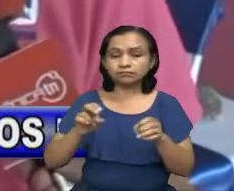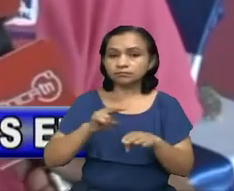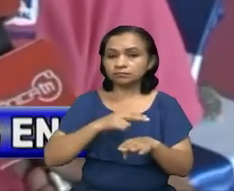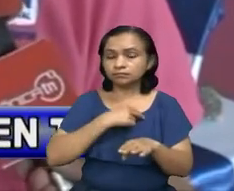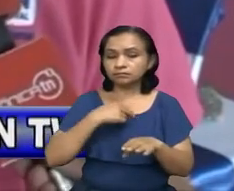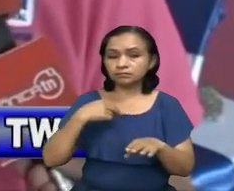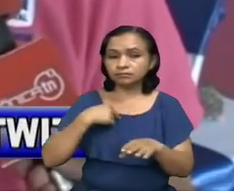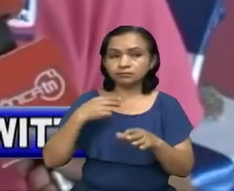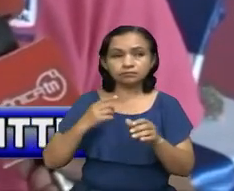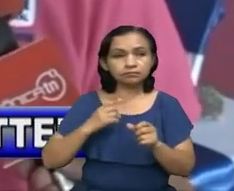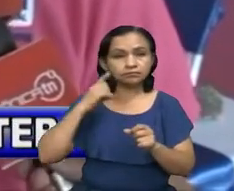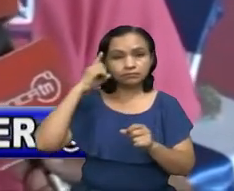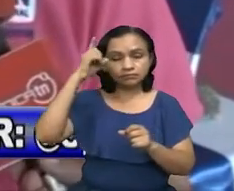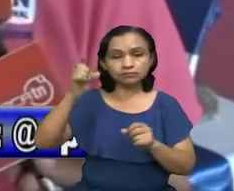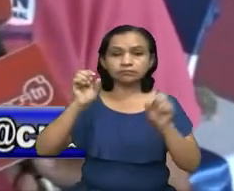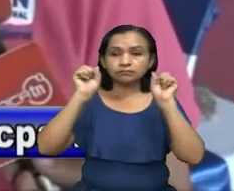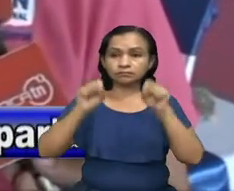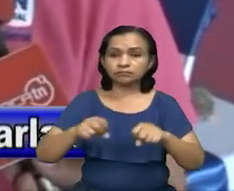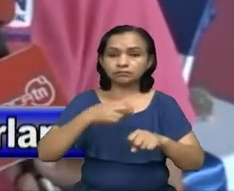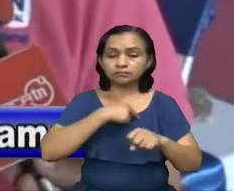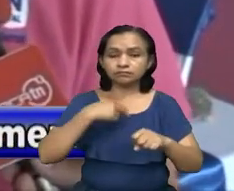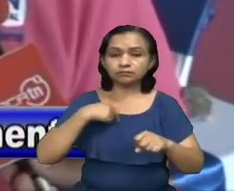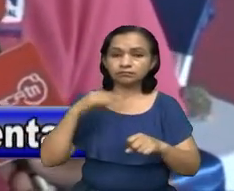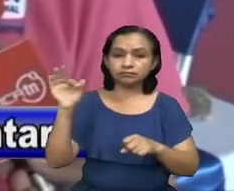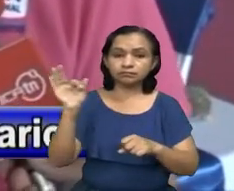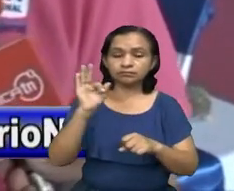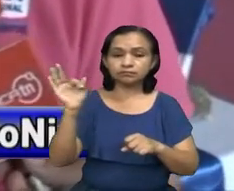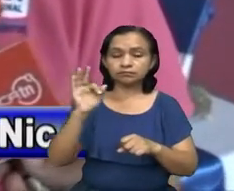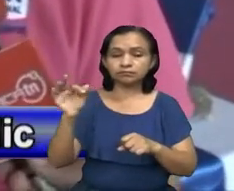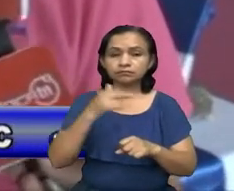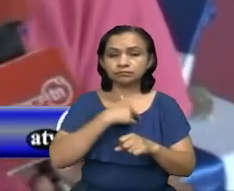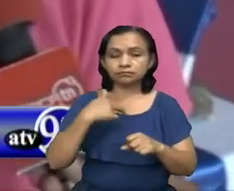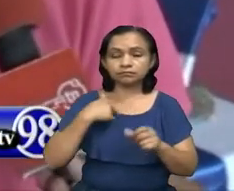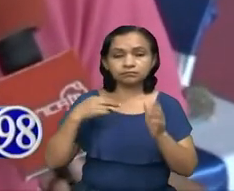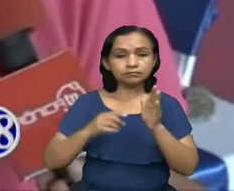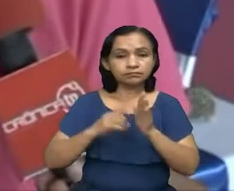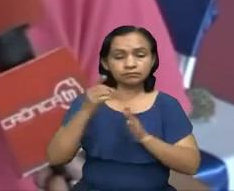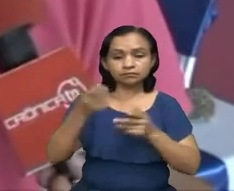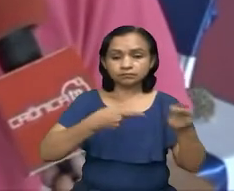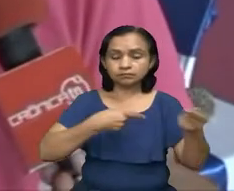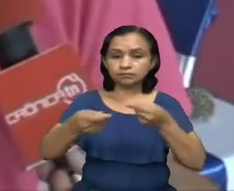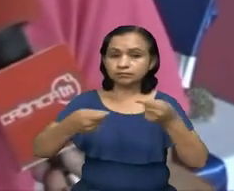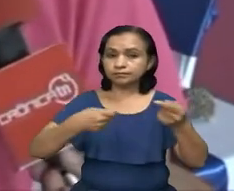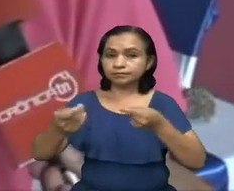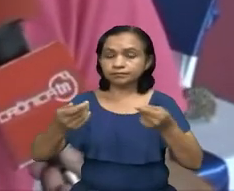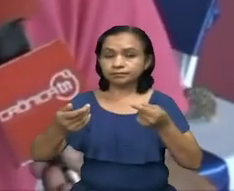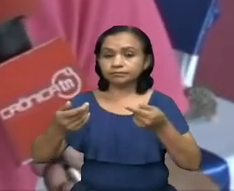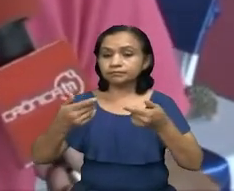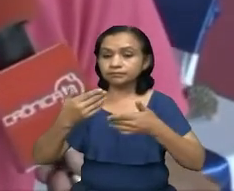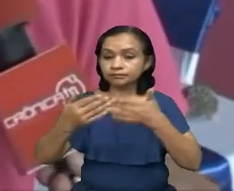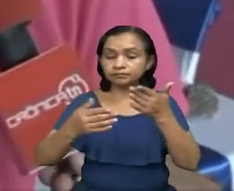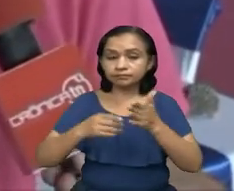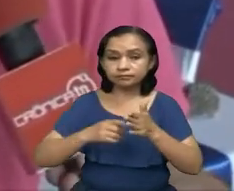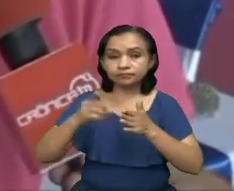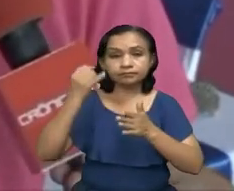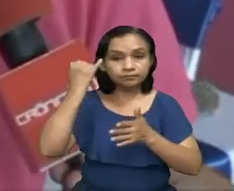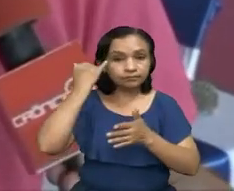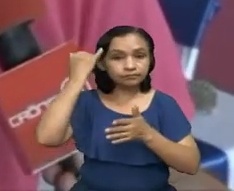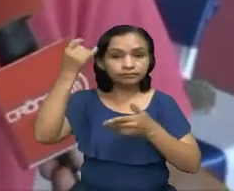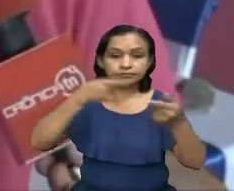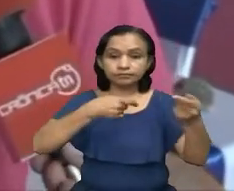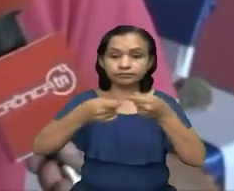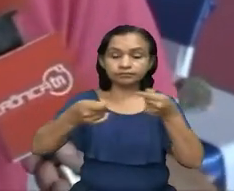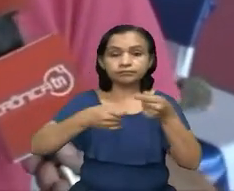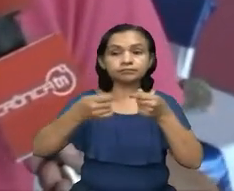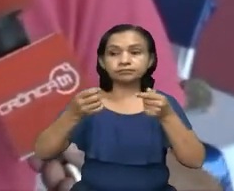los jóvenes desarrollen sus capacidades en la formación empresarial, el desarrollo de sus pequeños negocios, el emprendimiento de sus iniciativas de negocio para